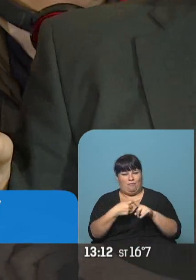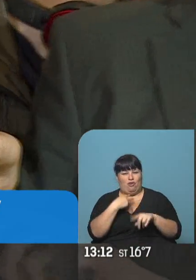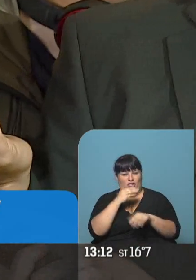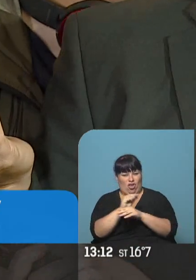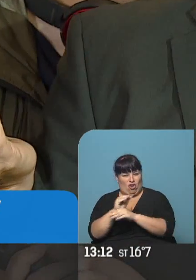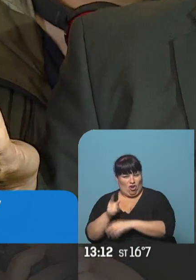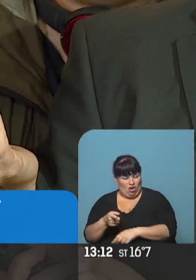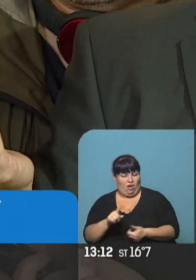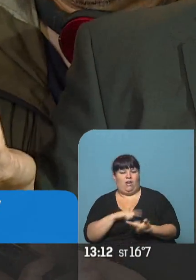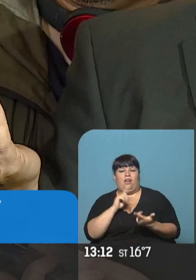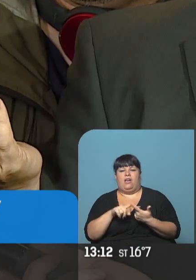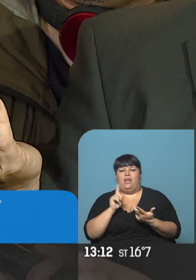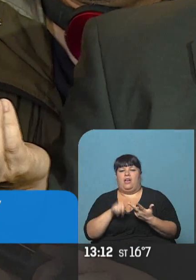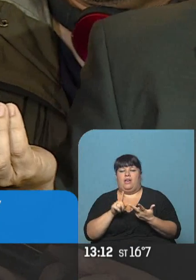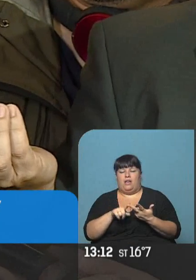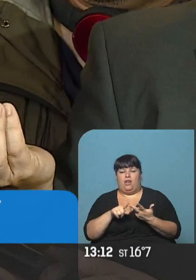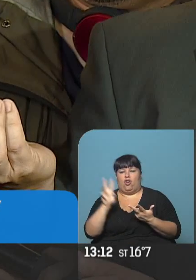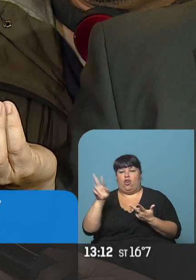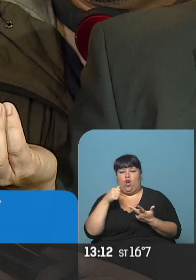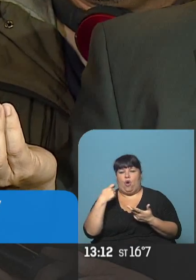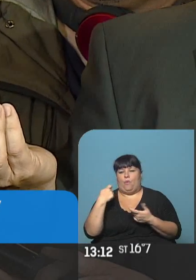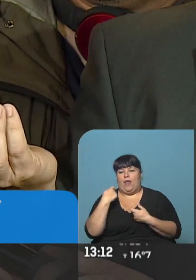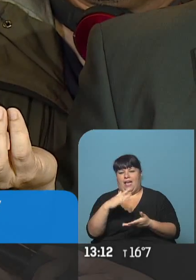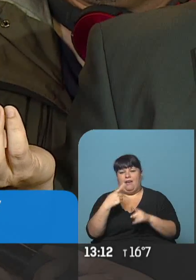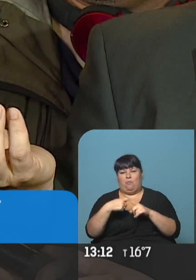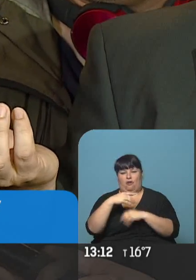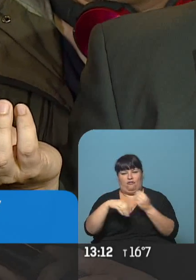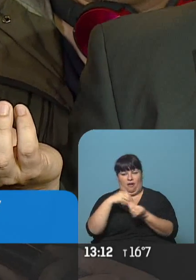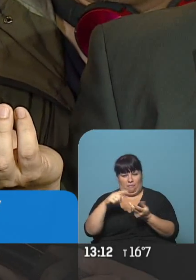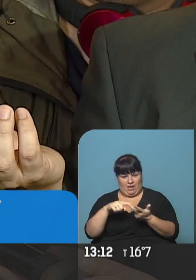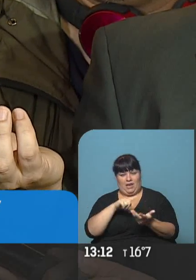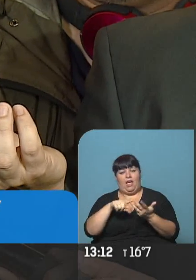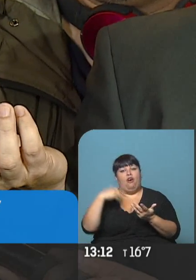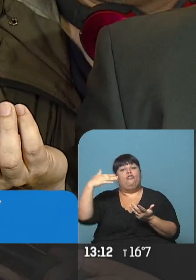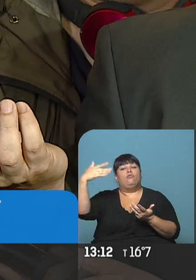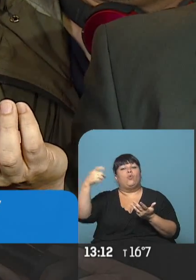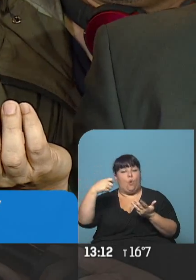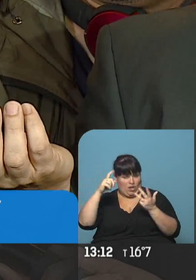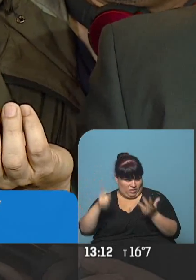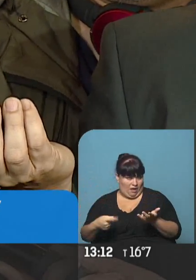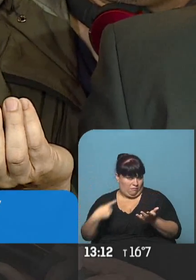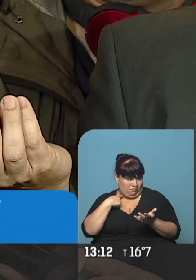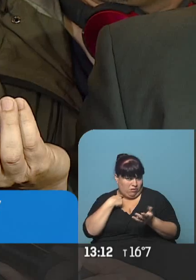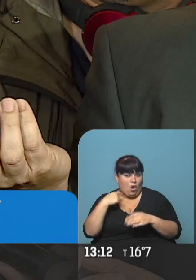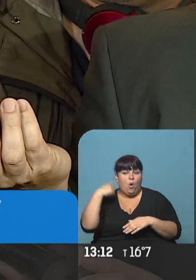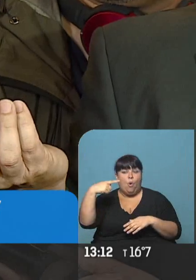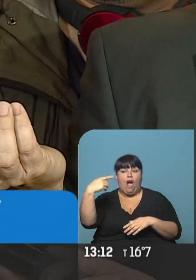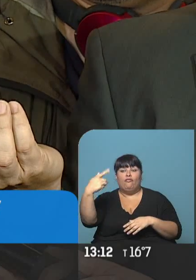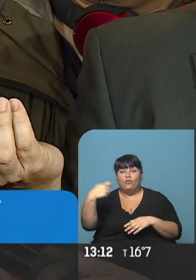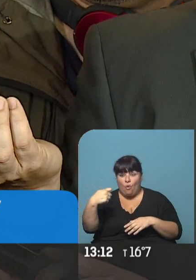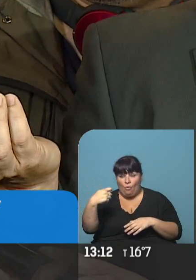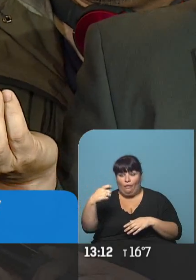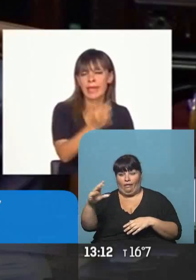universal, a los que cobran asignaciones familiares, a los futuros jubilados, porque cuando se jubilen